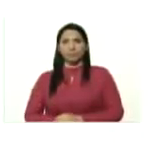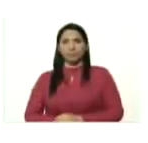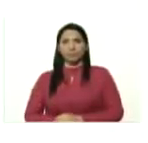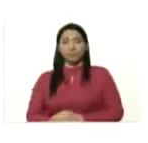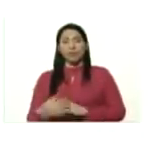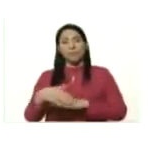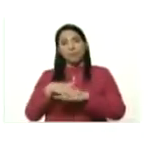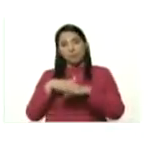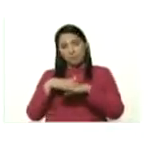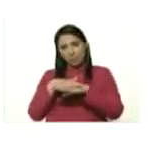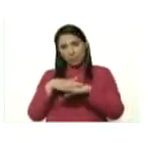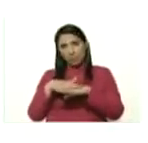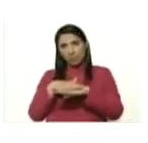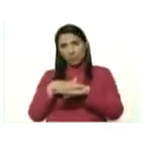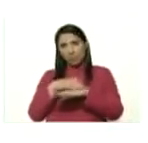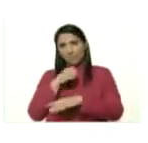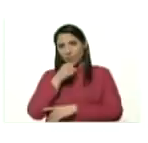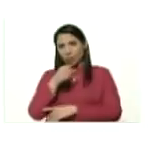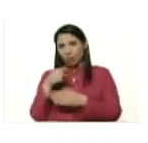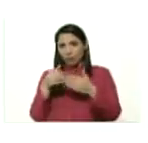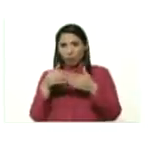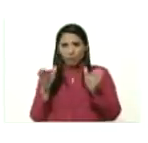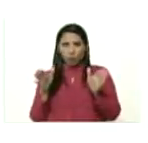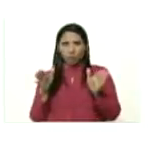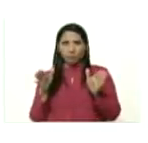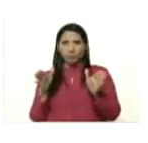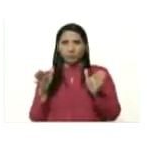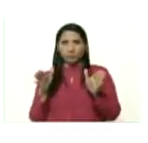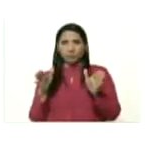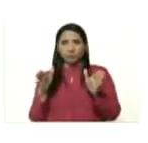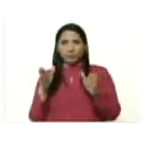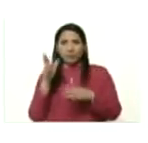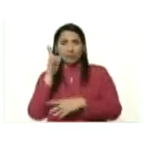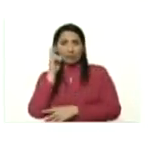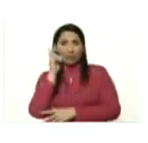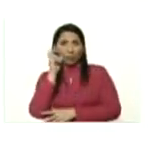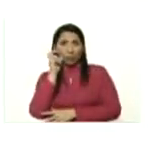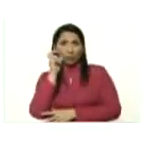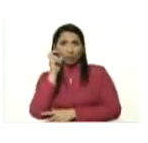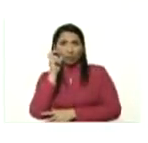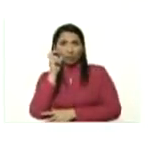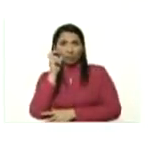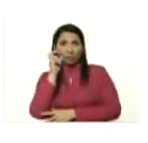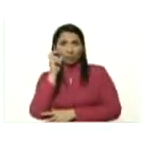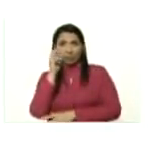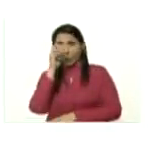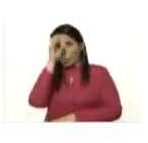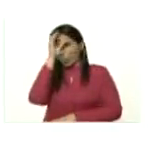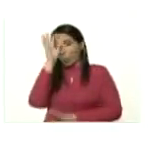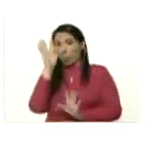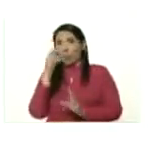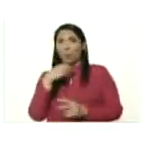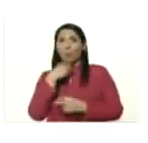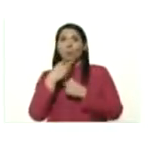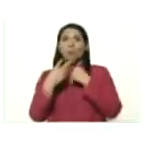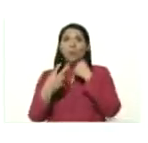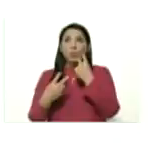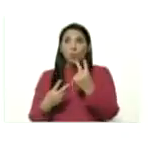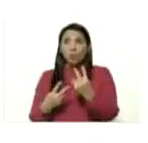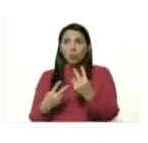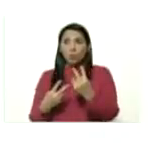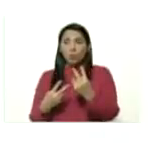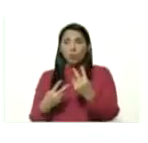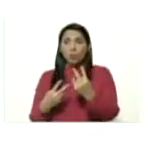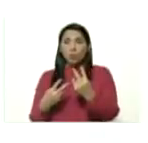Perdón, hay un micrófono que se abrió y se escucha, no sé si es la voz de Edison Alvarado que